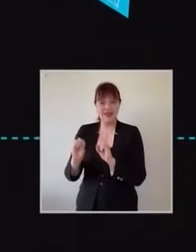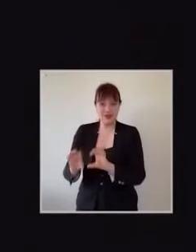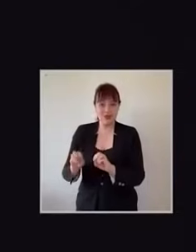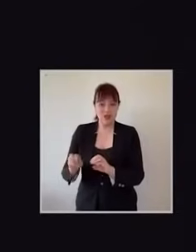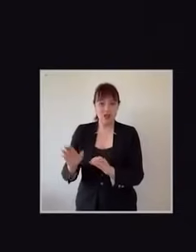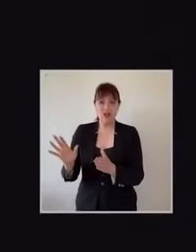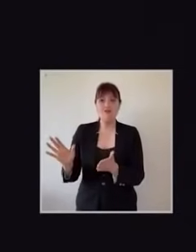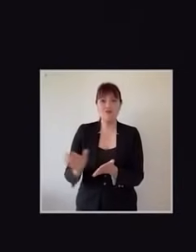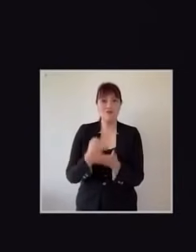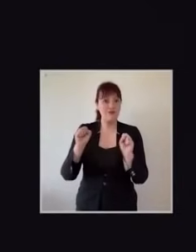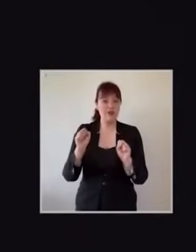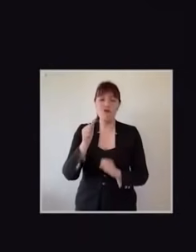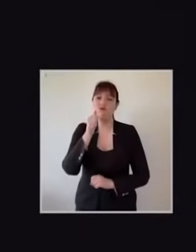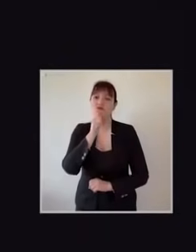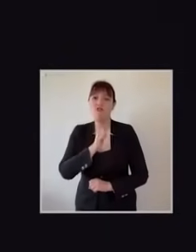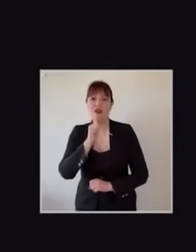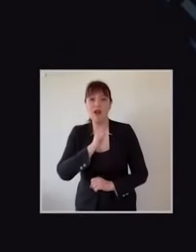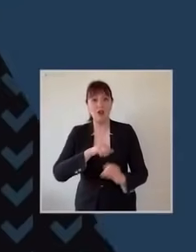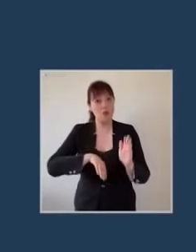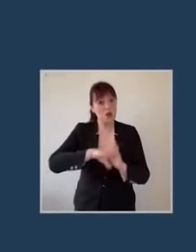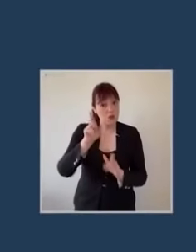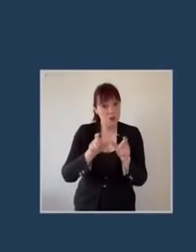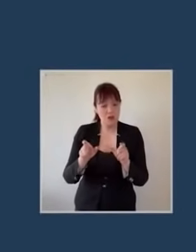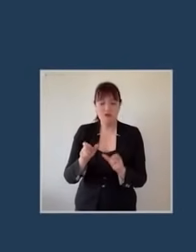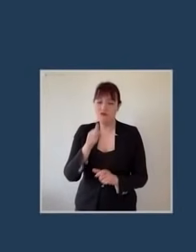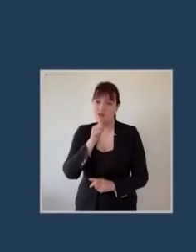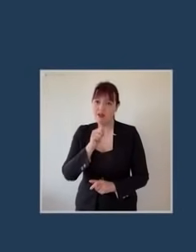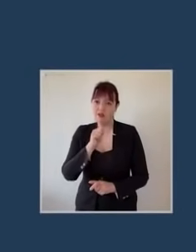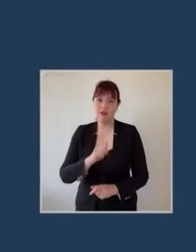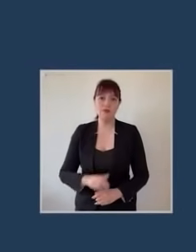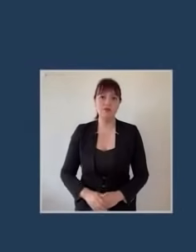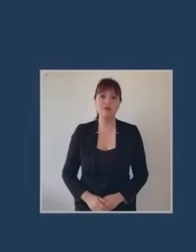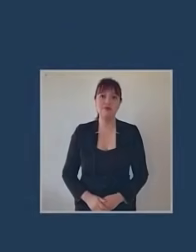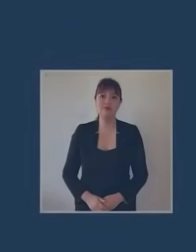calidad. Pero no está logrado. Eso que es mayoría no está logrado.